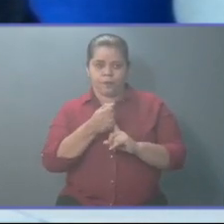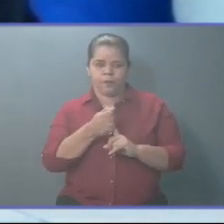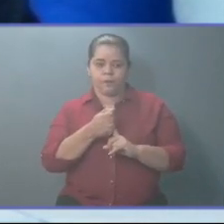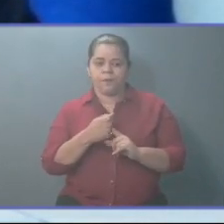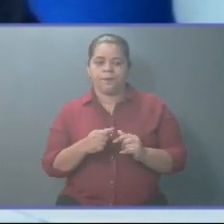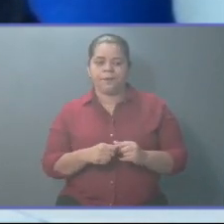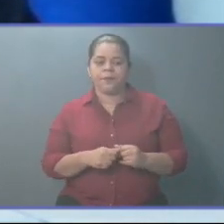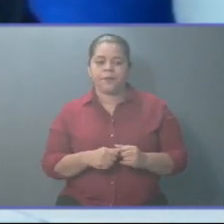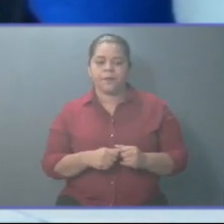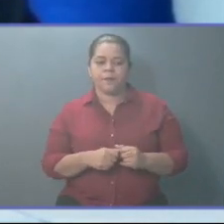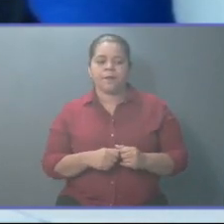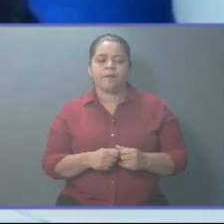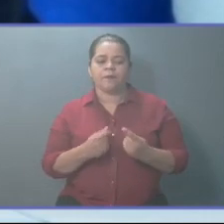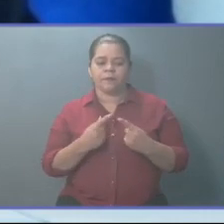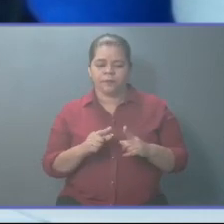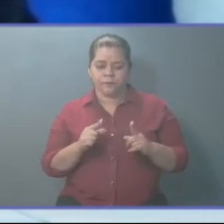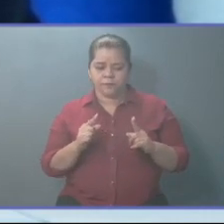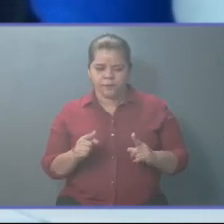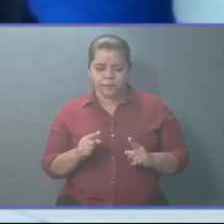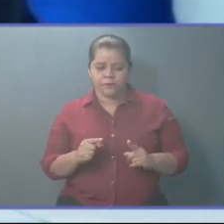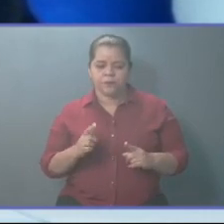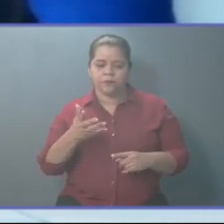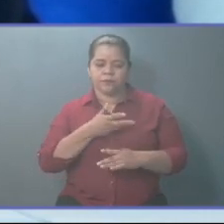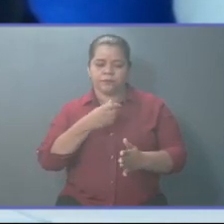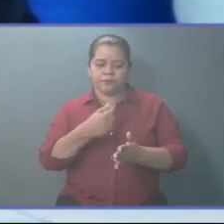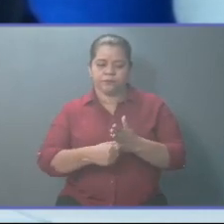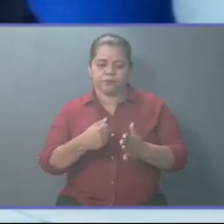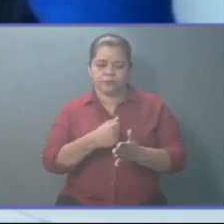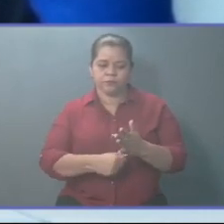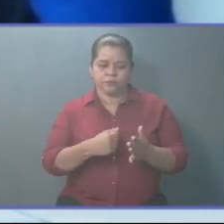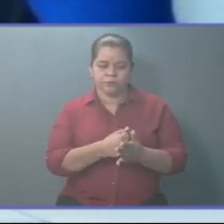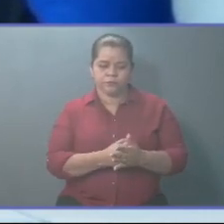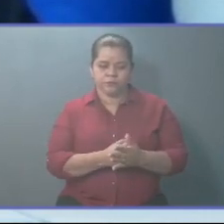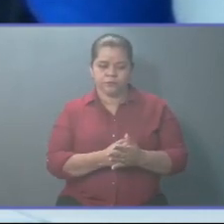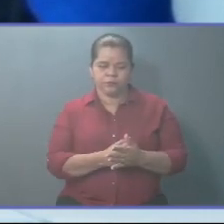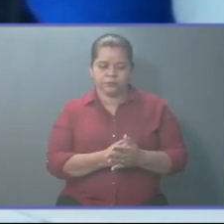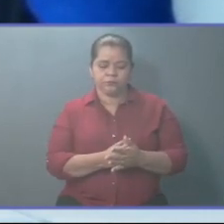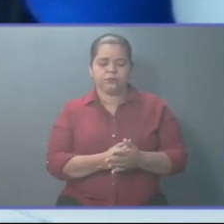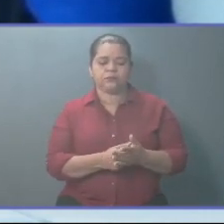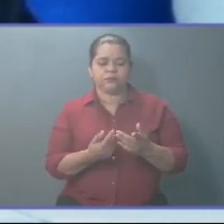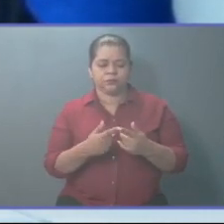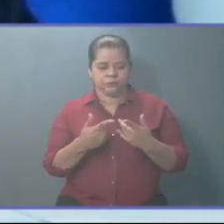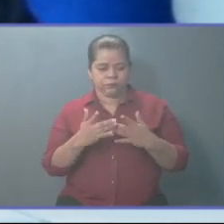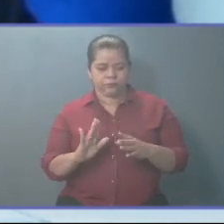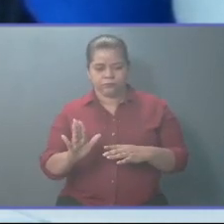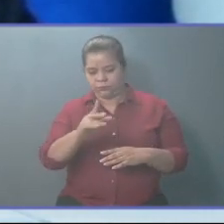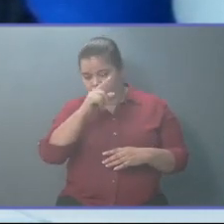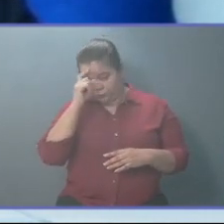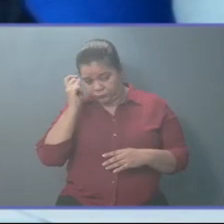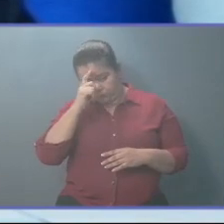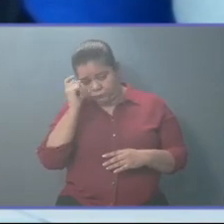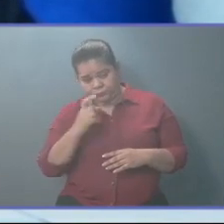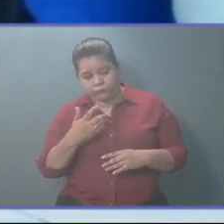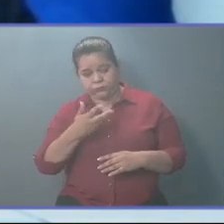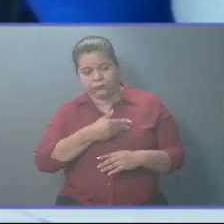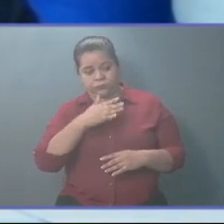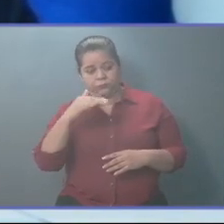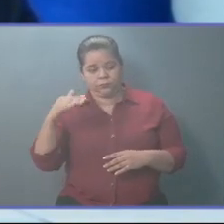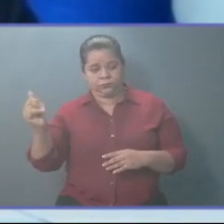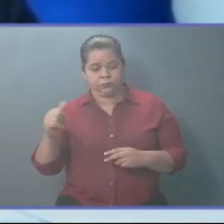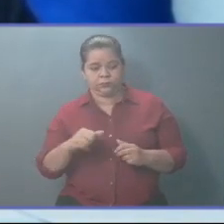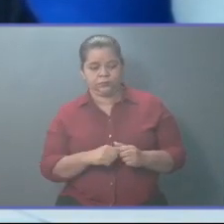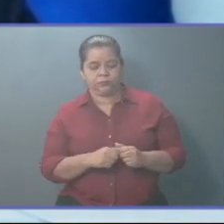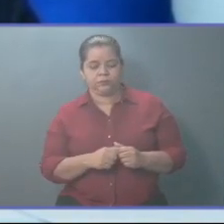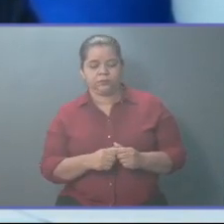digamos, de el esfuerzo y el trabajo que van a realizar en Función País.